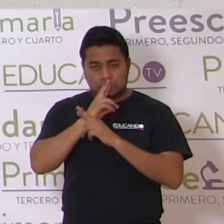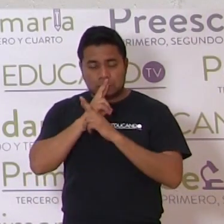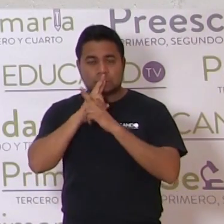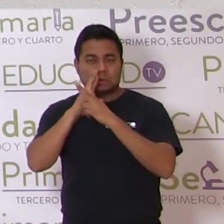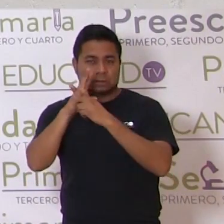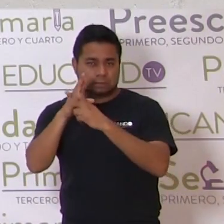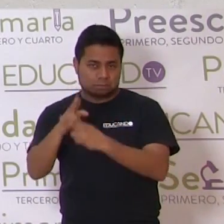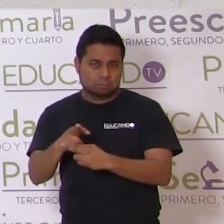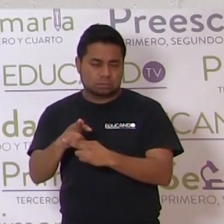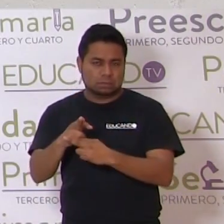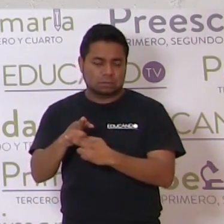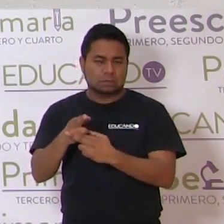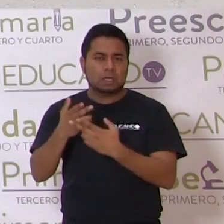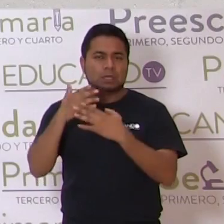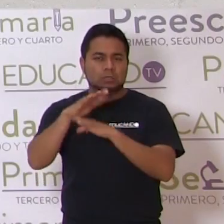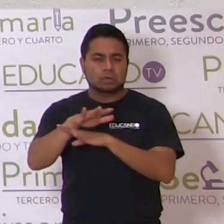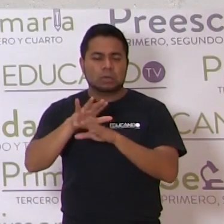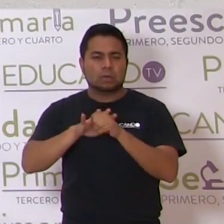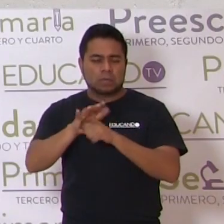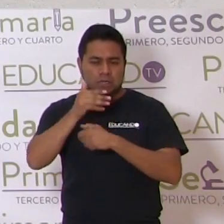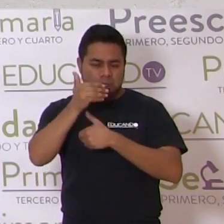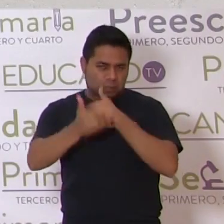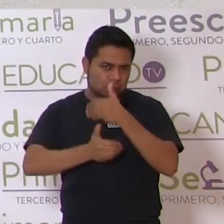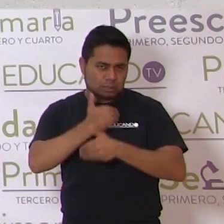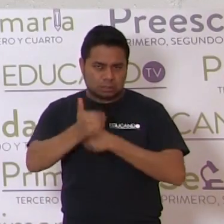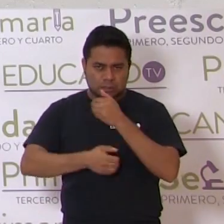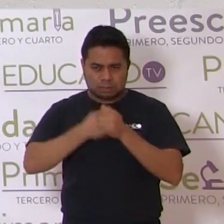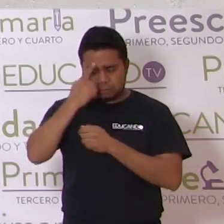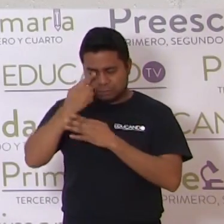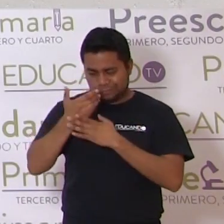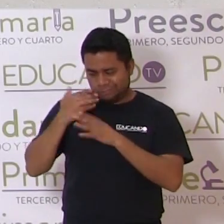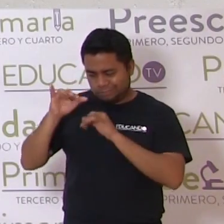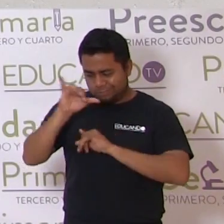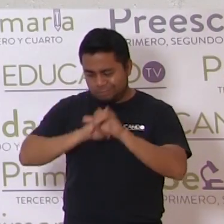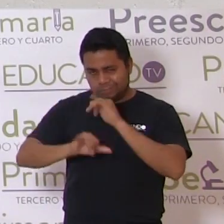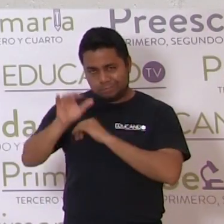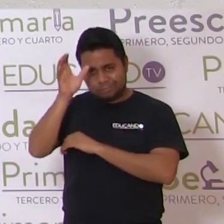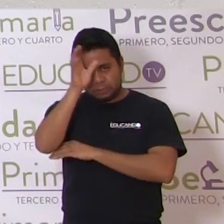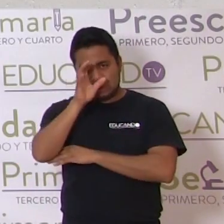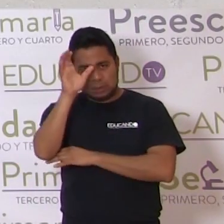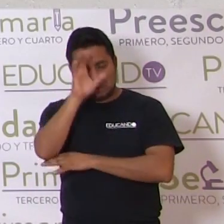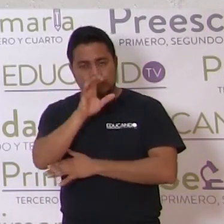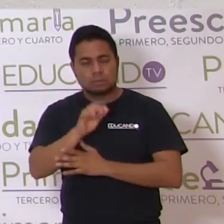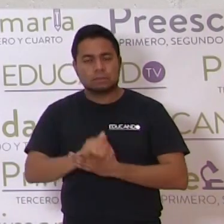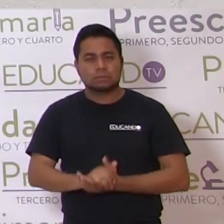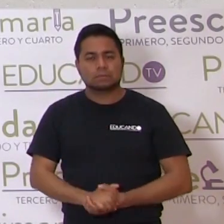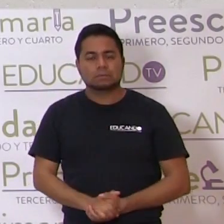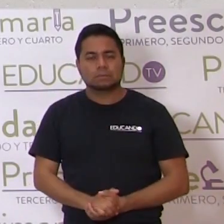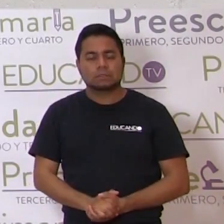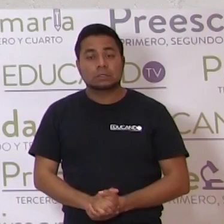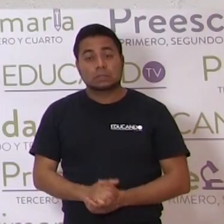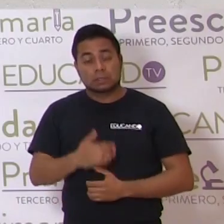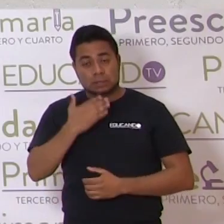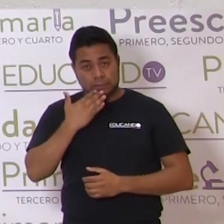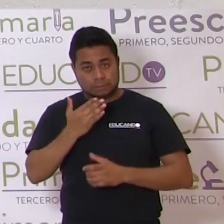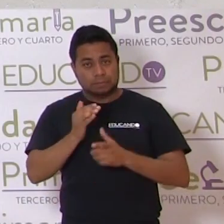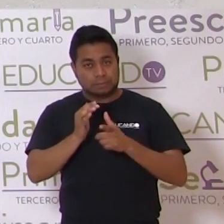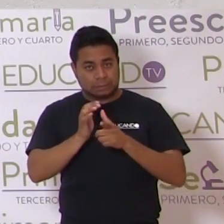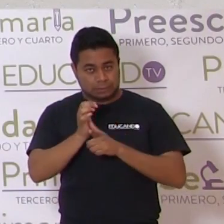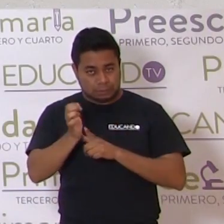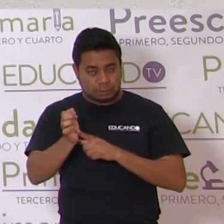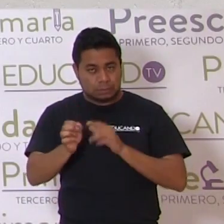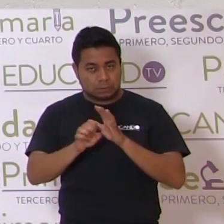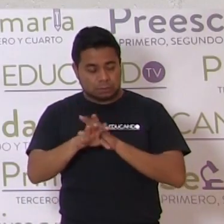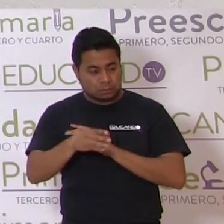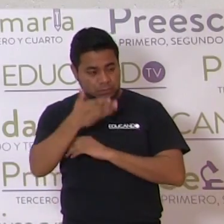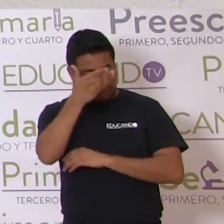resultados de el procedimiento del experimento científico. Entonces, también